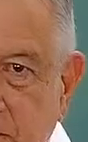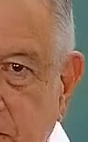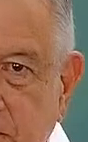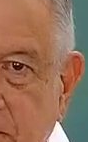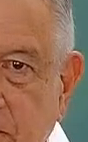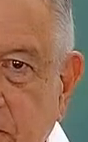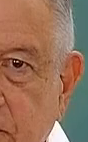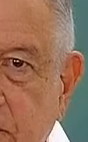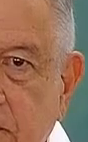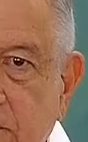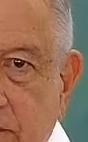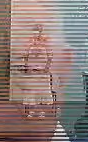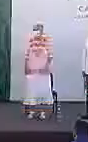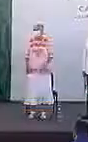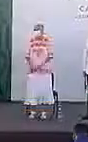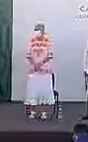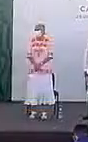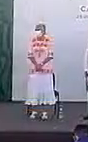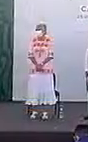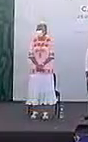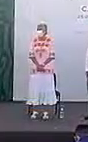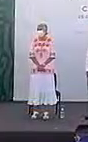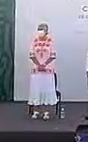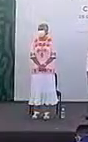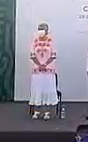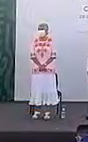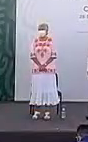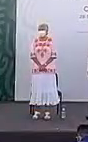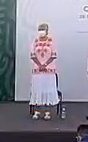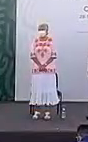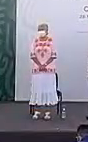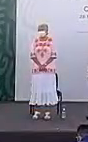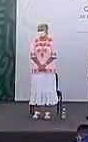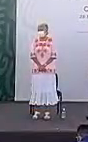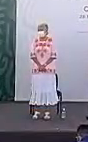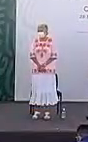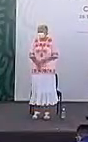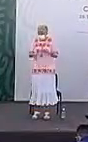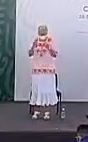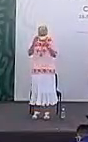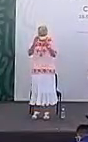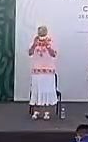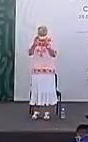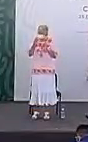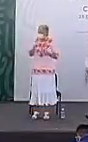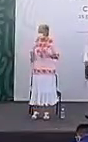pero todo a puerta cerrada. Muy bien, gracias.